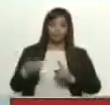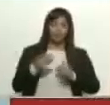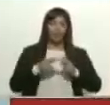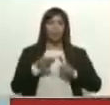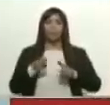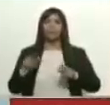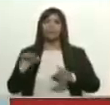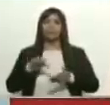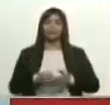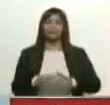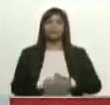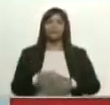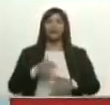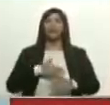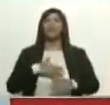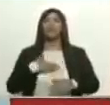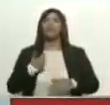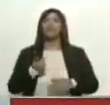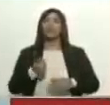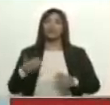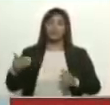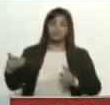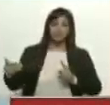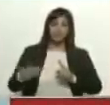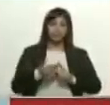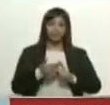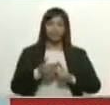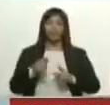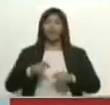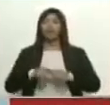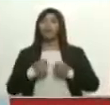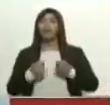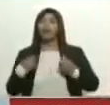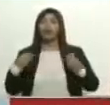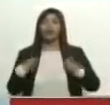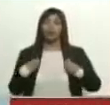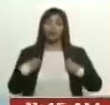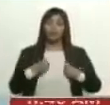ciudadana, que pudieran atentar y lesionar la vida